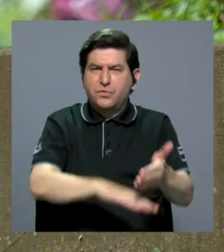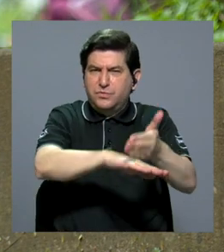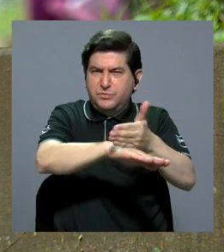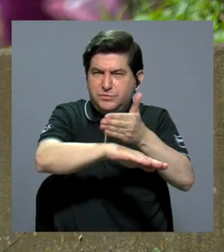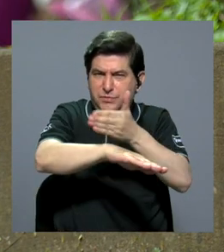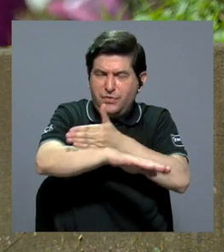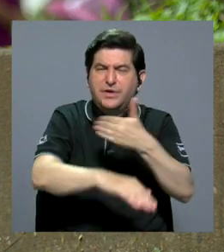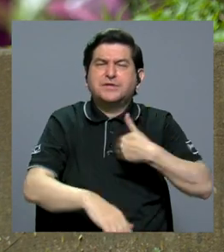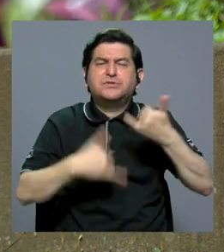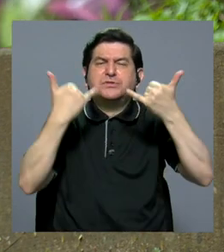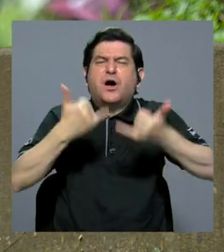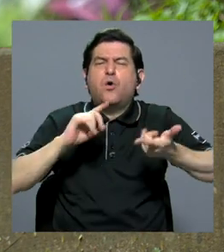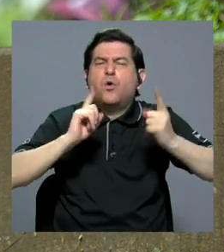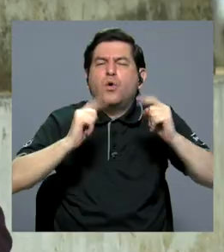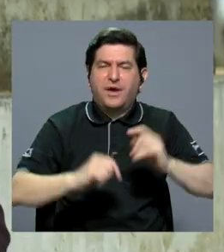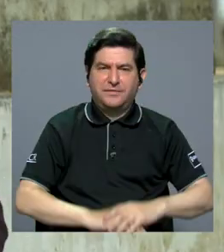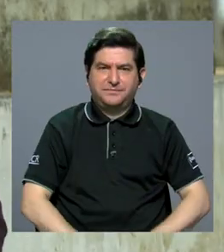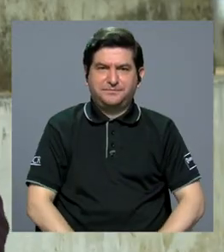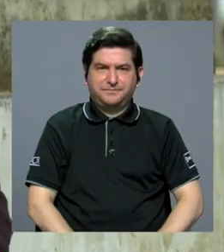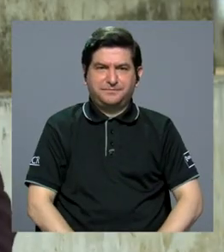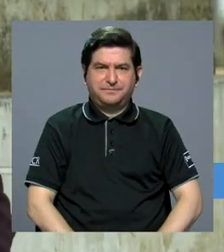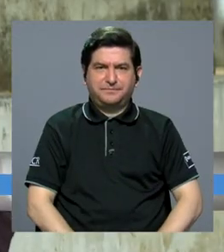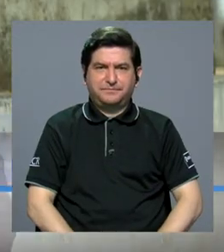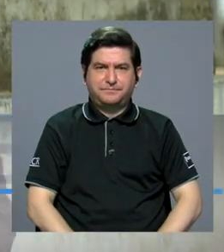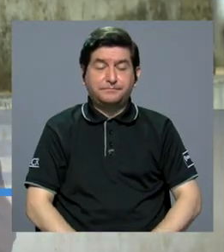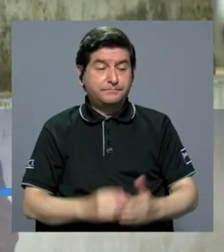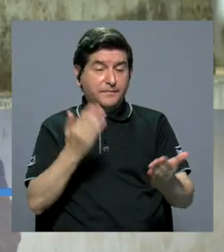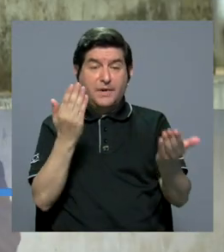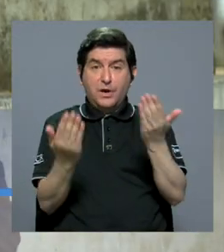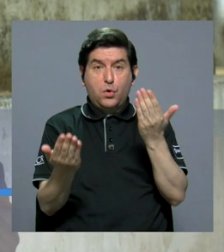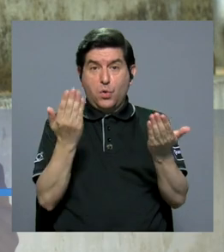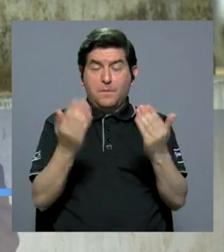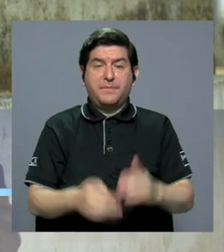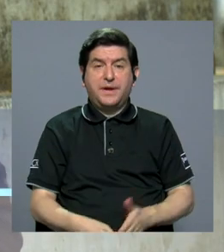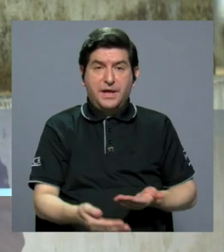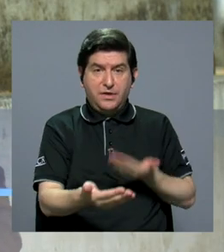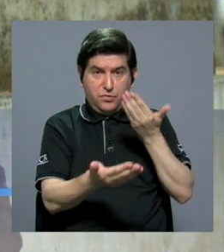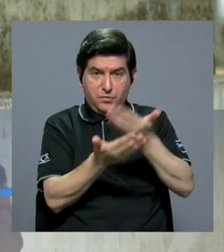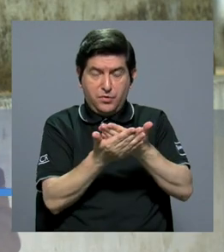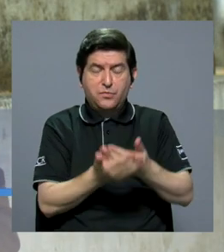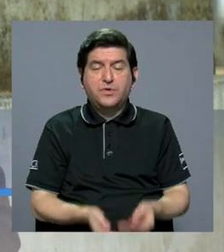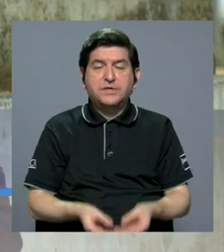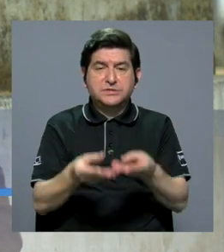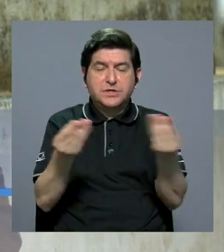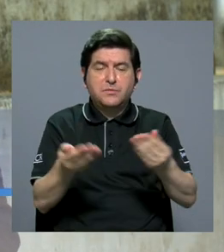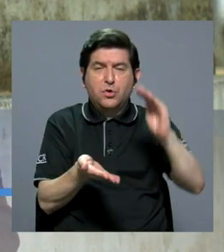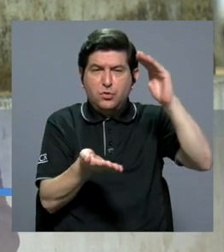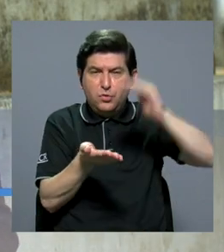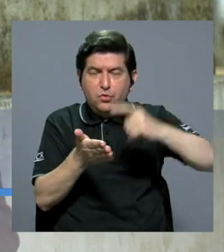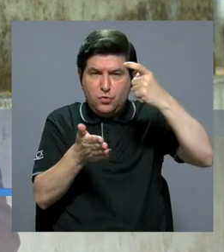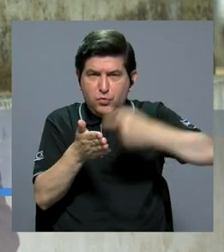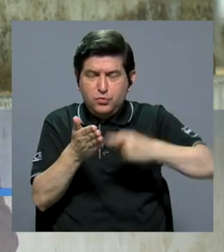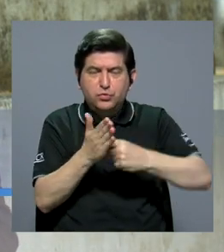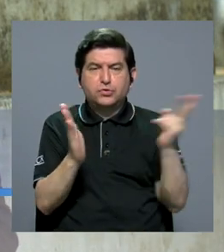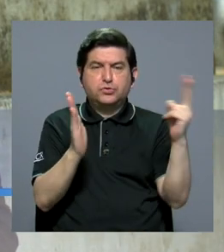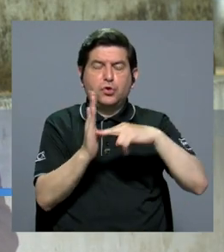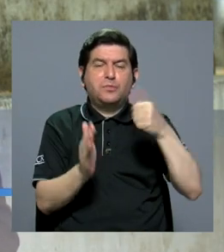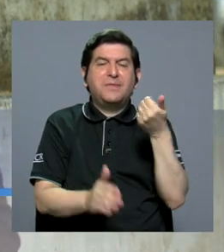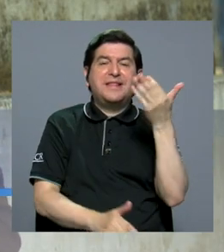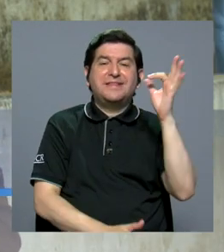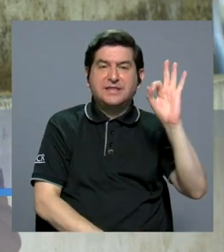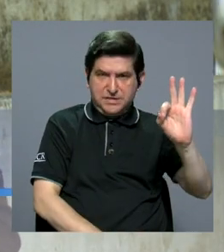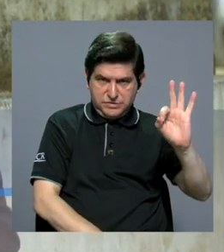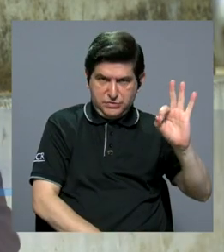las mejoras que tenemos acá? Bueno, en comparación con la propuesta de canasta básica tributaria del